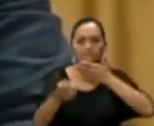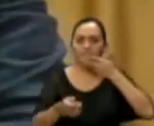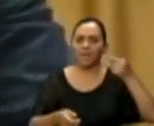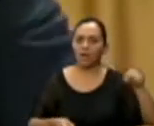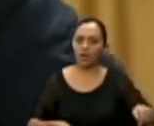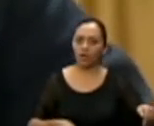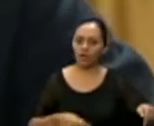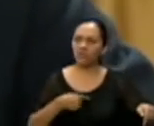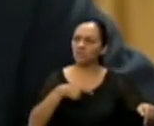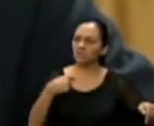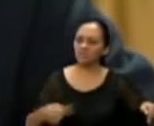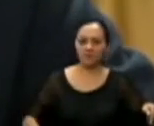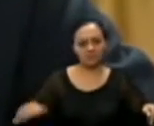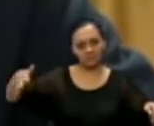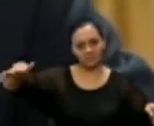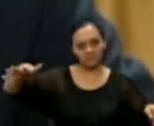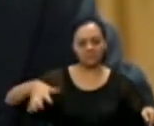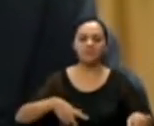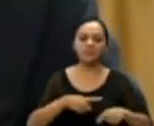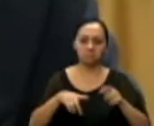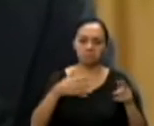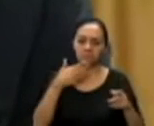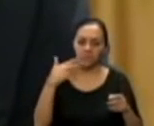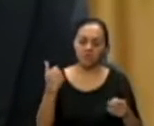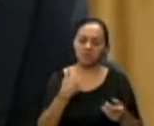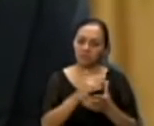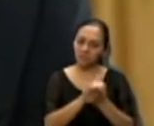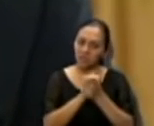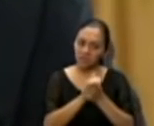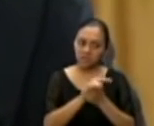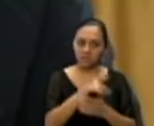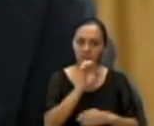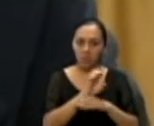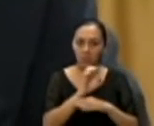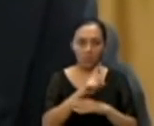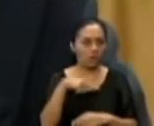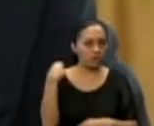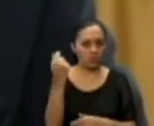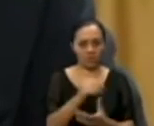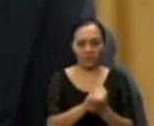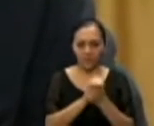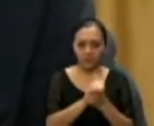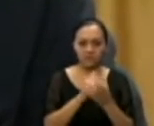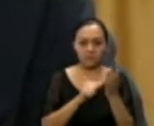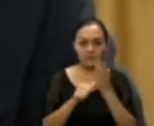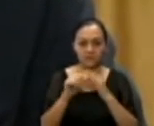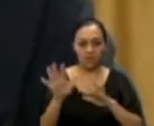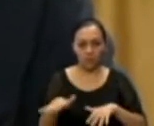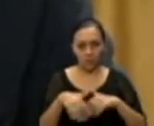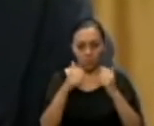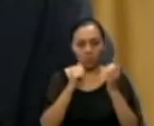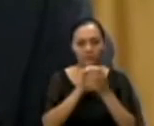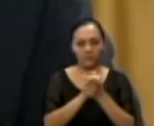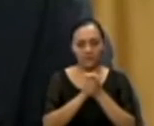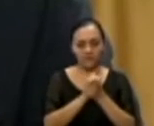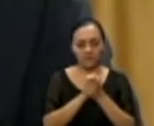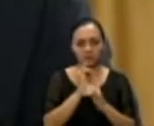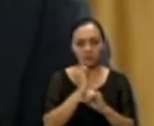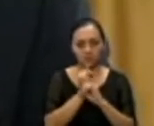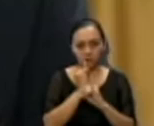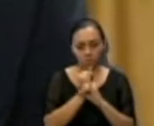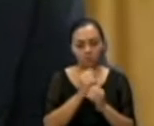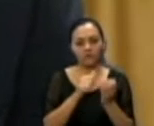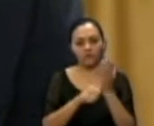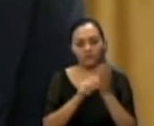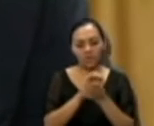estamos a la vanguardia felicitaciones a línea para magap a la espera a ecuador entero y luego pues de esta inauguración y recorrido